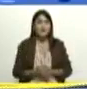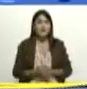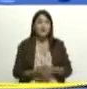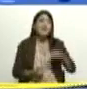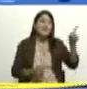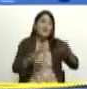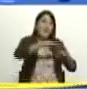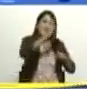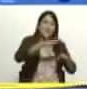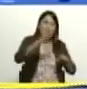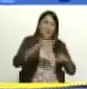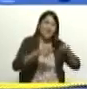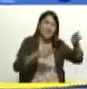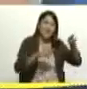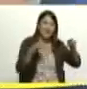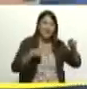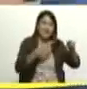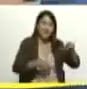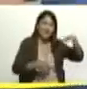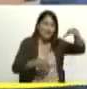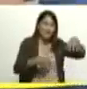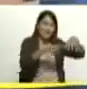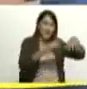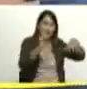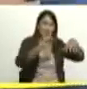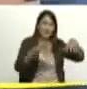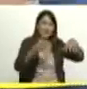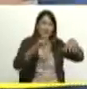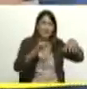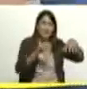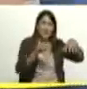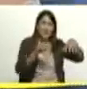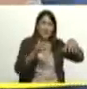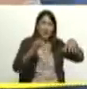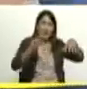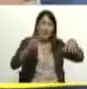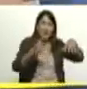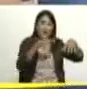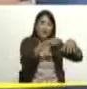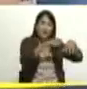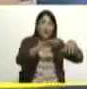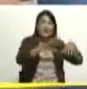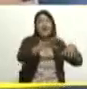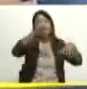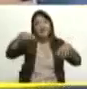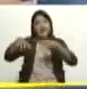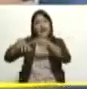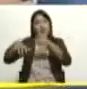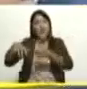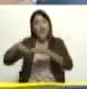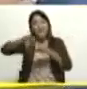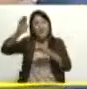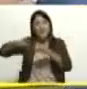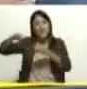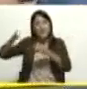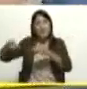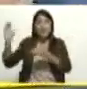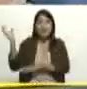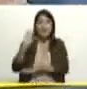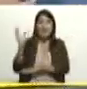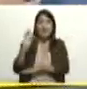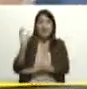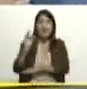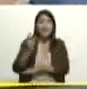en Chandón a la montaña del Guarayra Repano en Caracas, pues. ¿Ah? Estamos benditos,